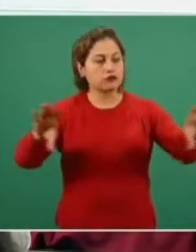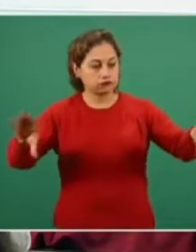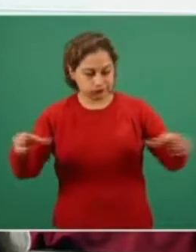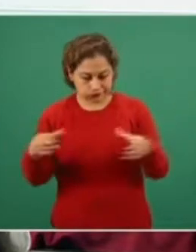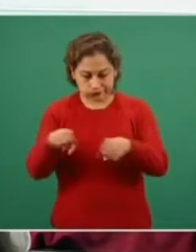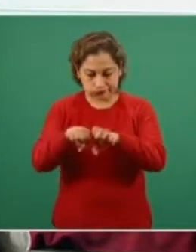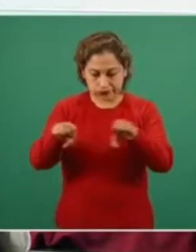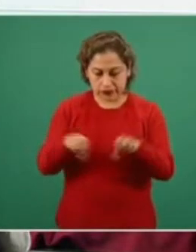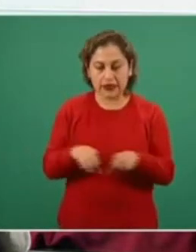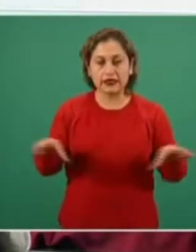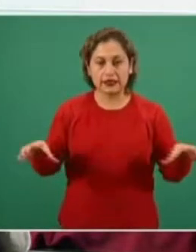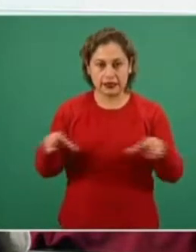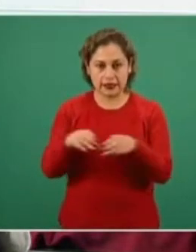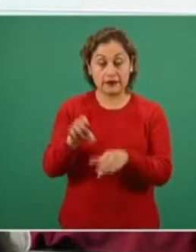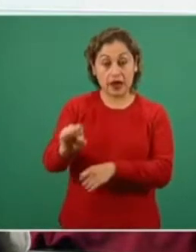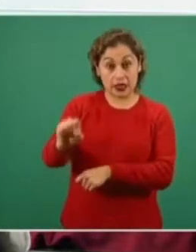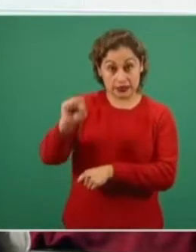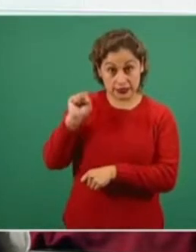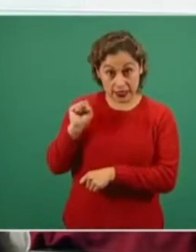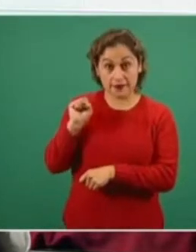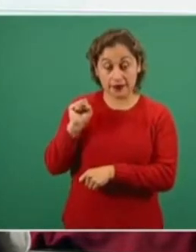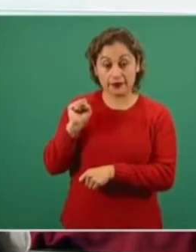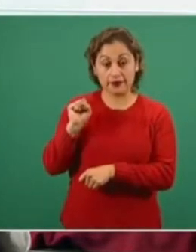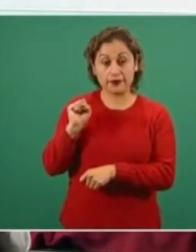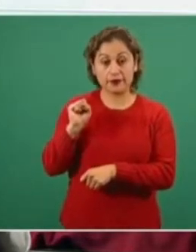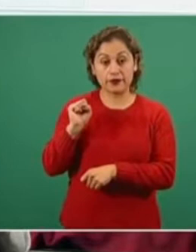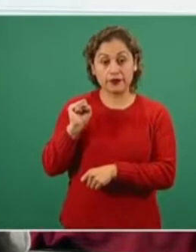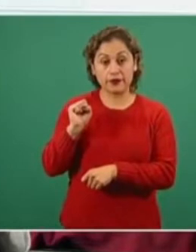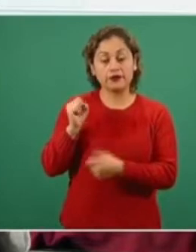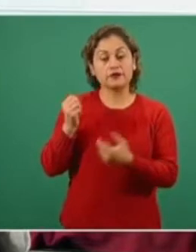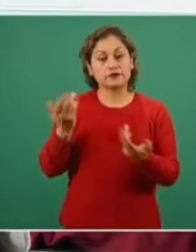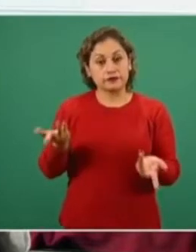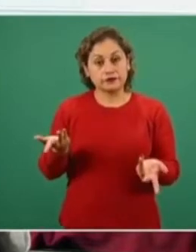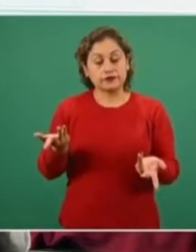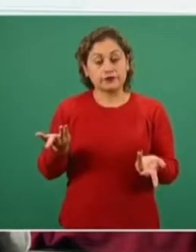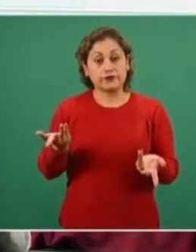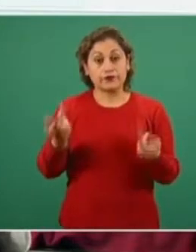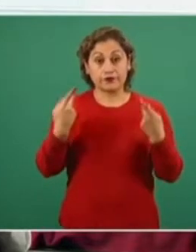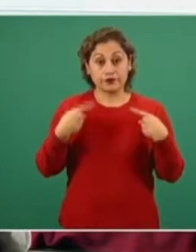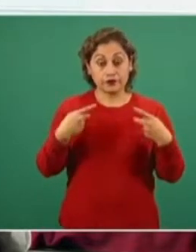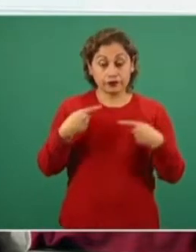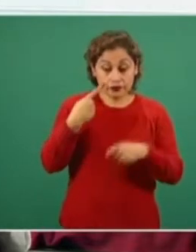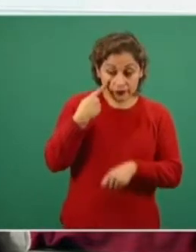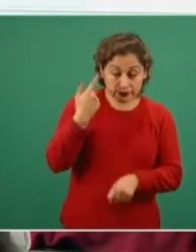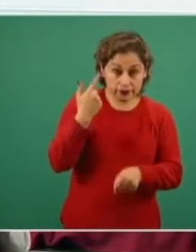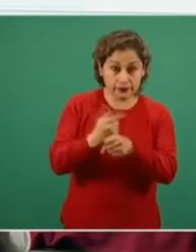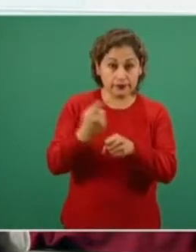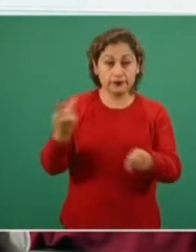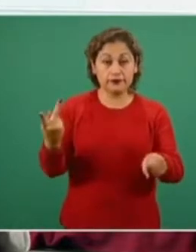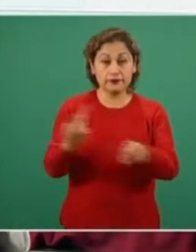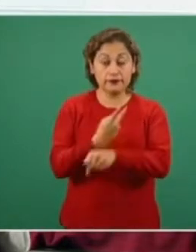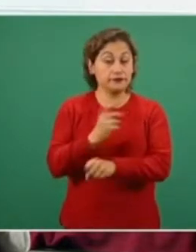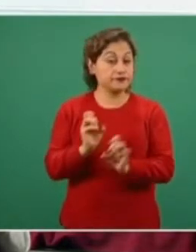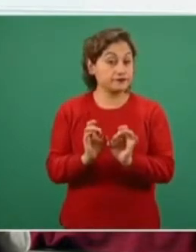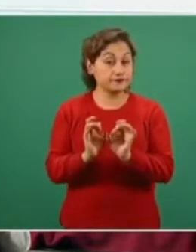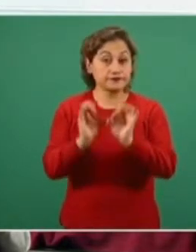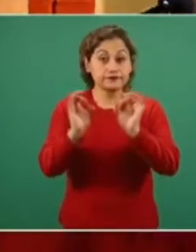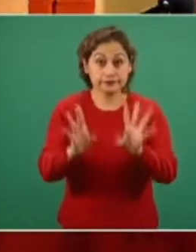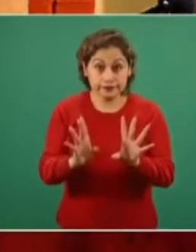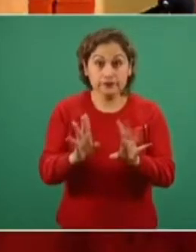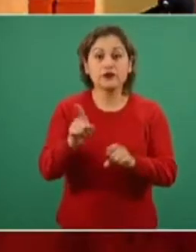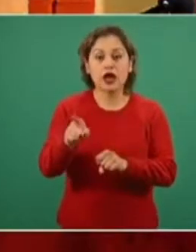el día sábado, junto con el caso, pues se presentó y se llegó a una serie de estudios que son